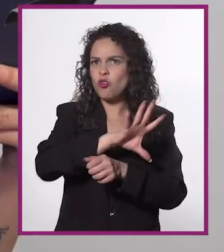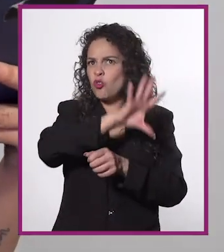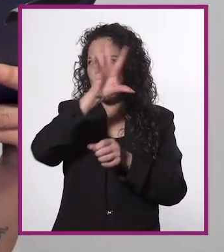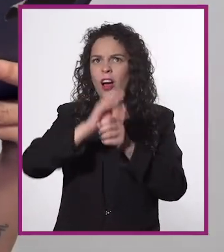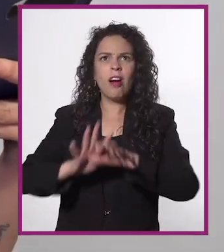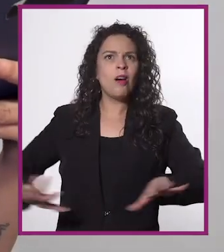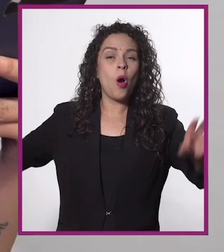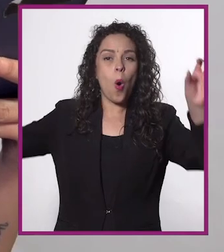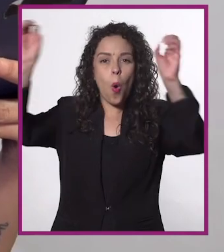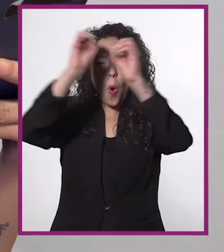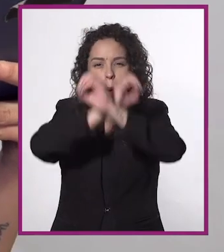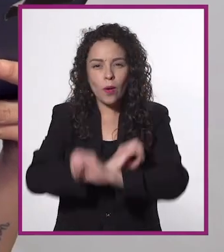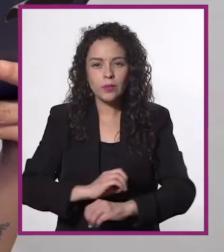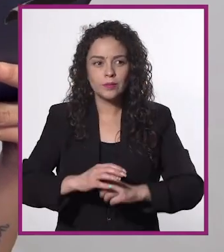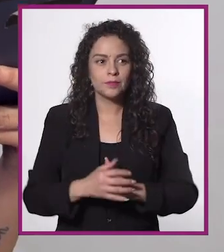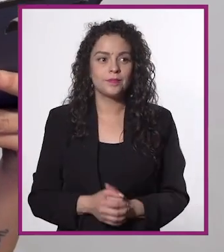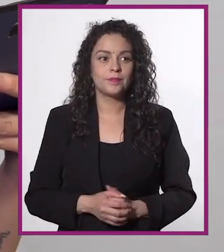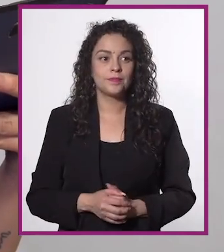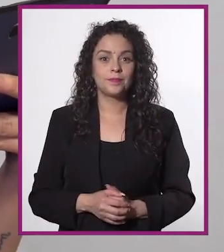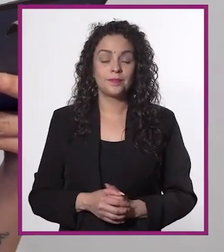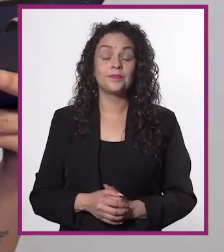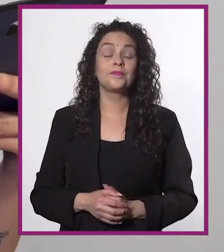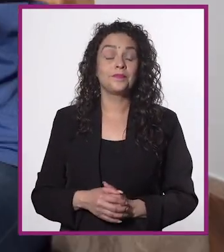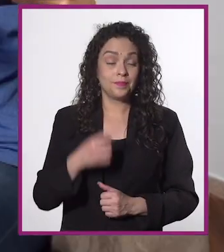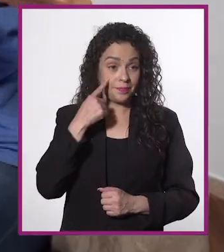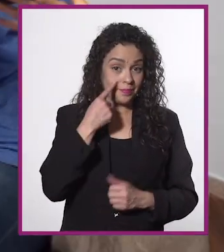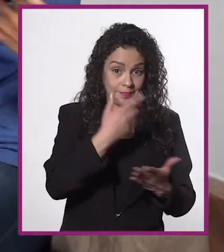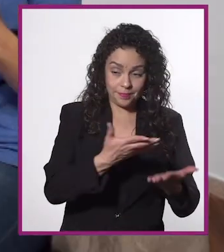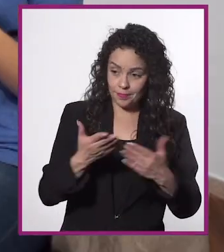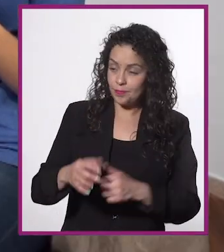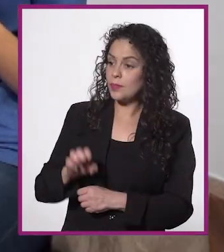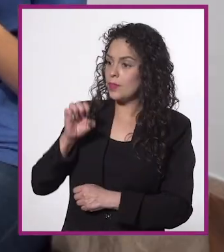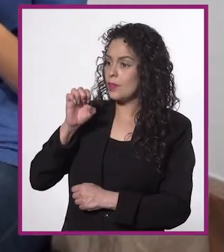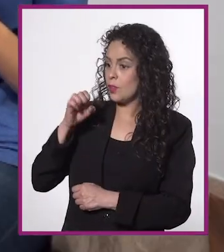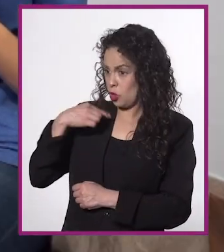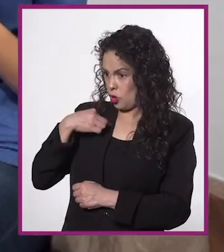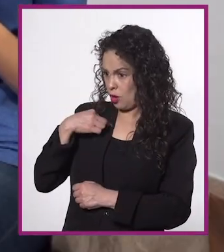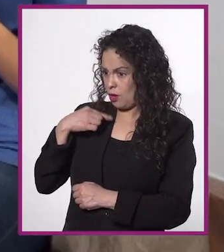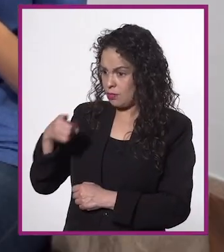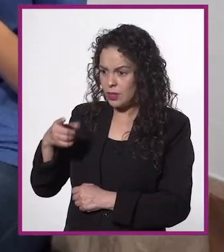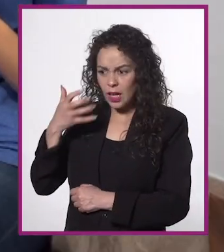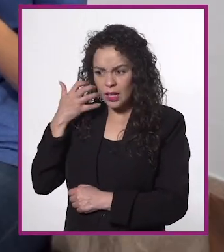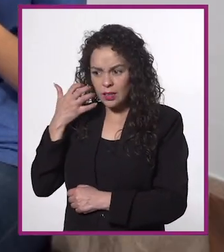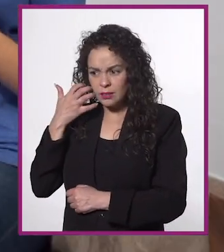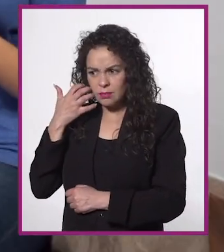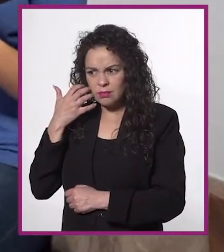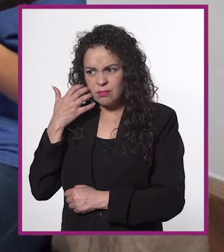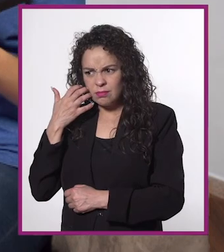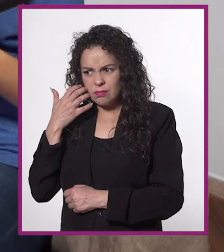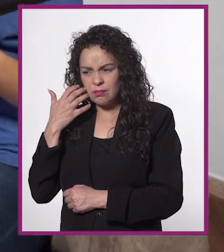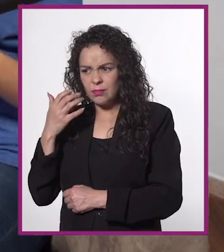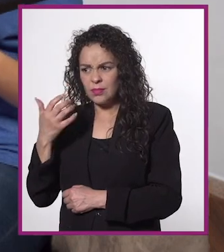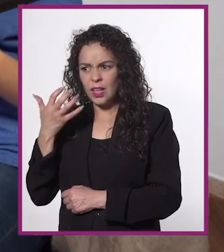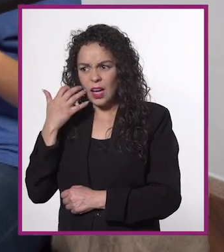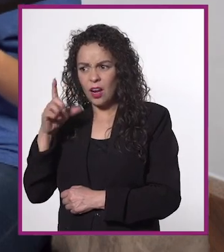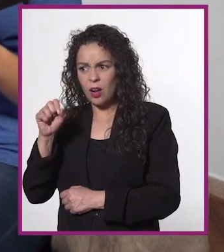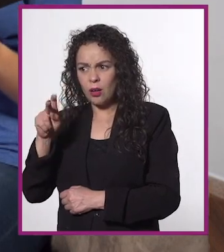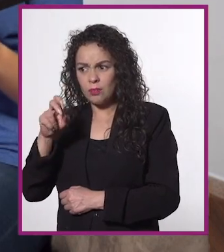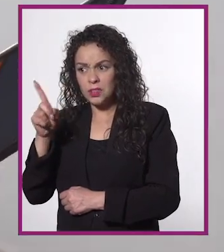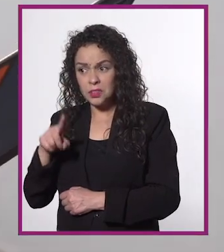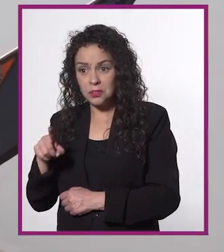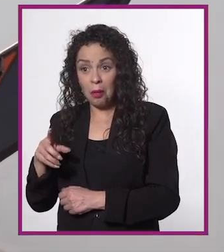El gato y yo. The Love Cats. El gato López. ¡Ay, esta me